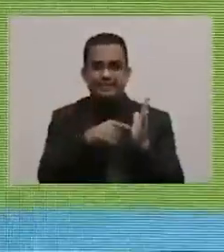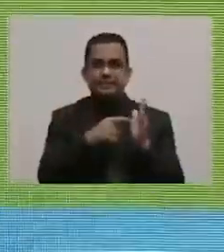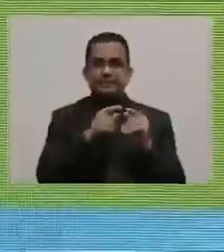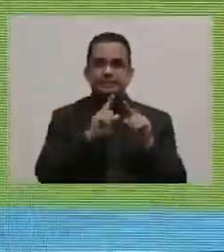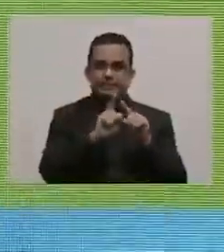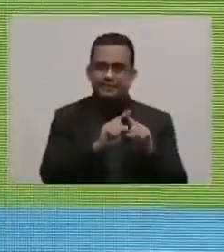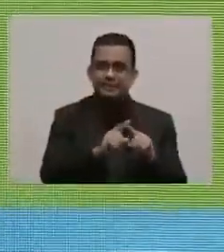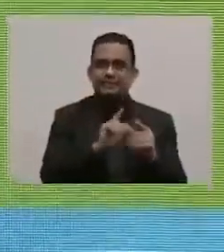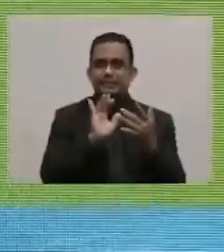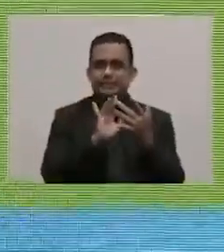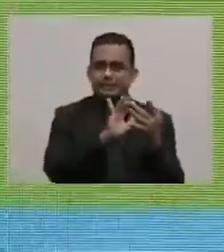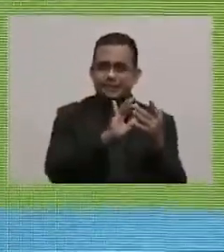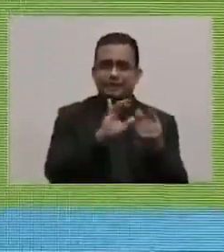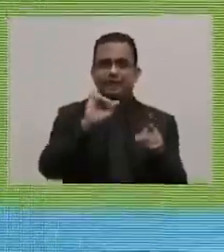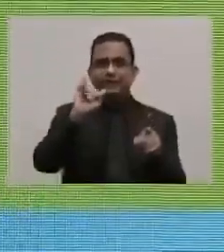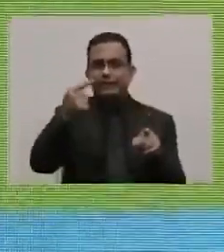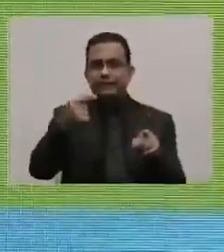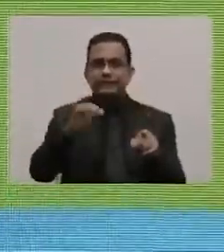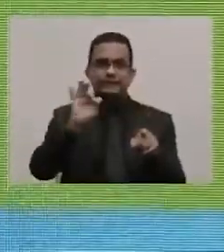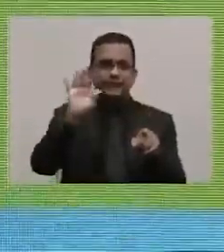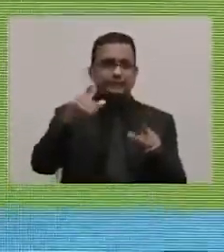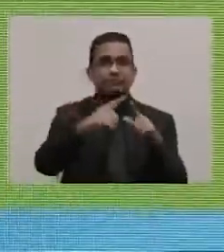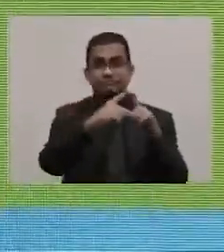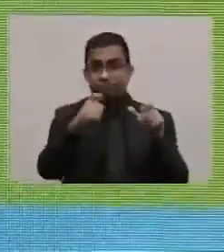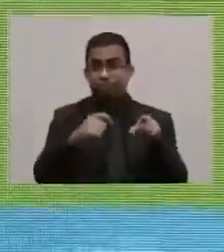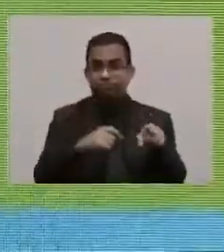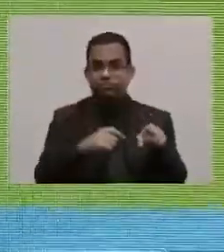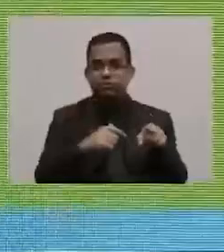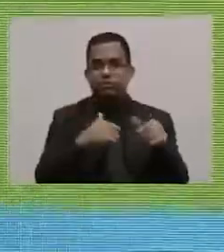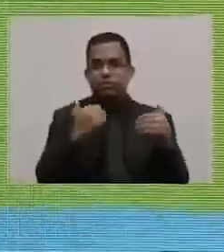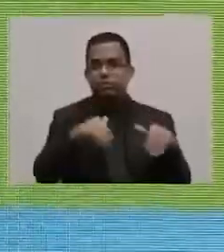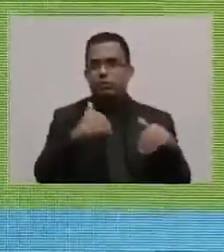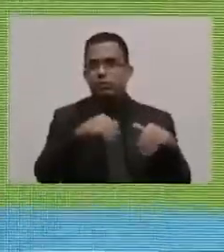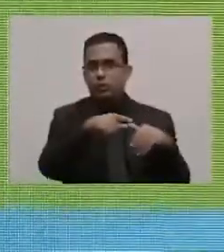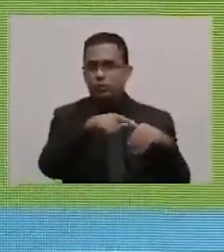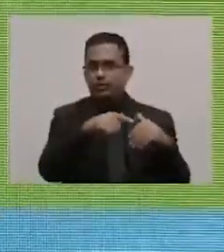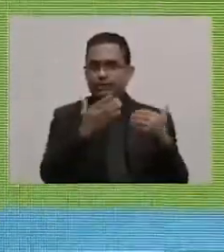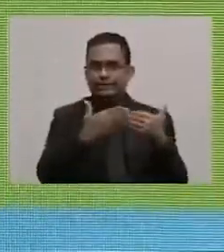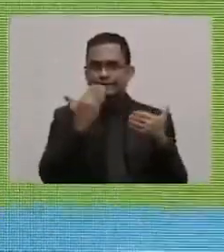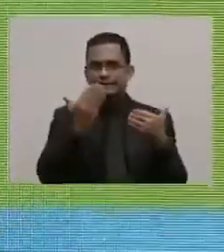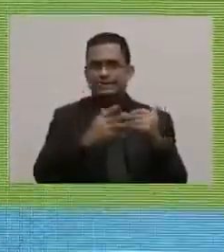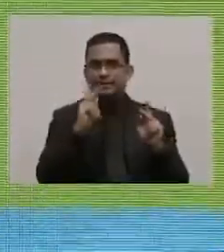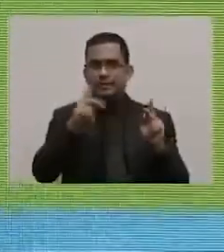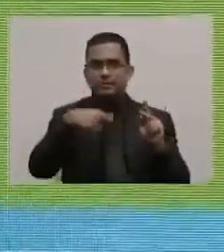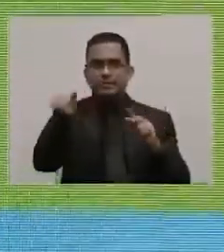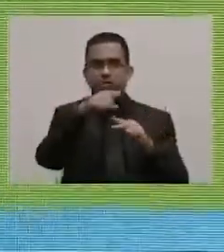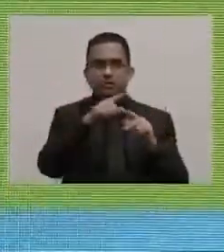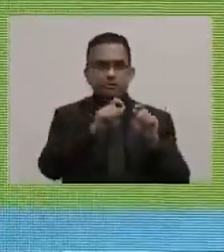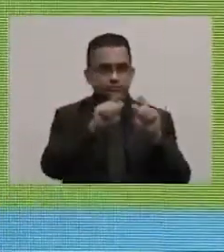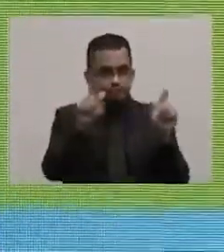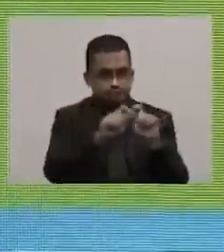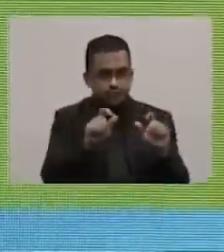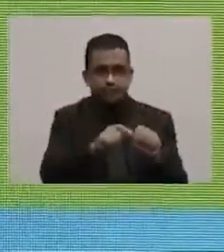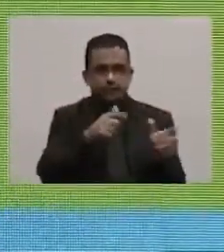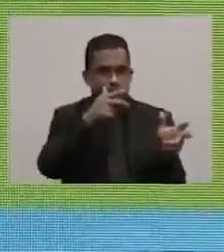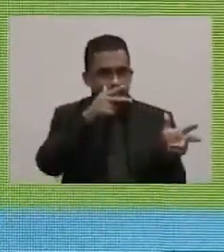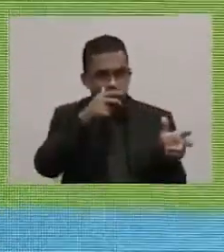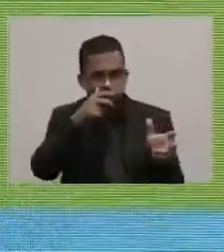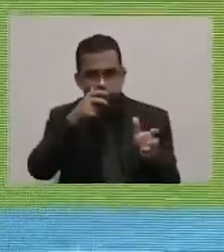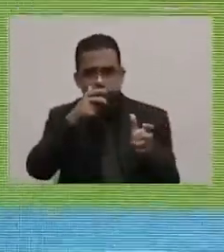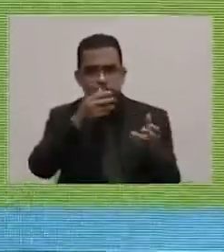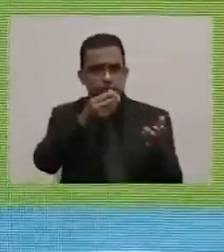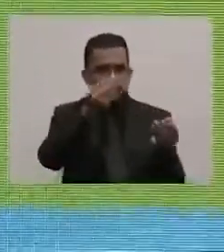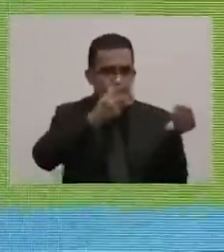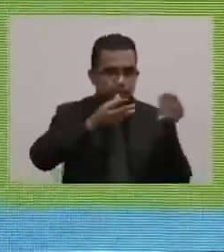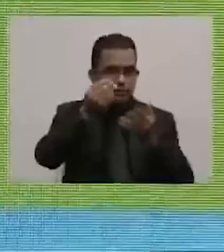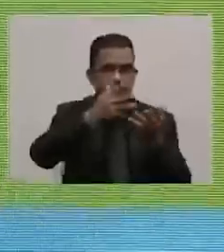espacios accesibles para que una masa significativa de ciudadanos pueda exteriorizar su pensamiento y recibir